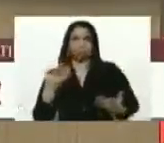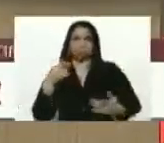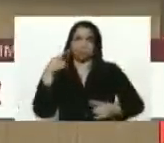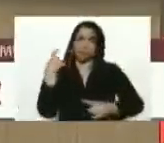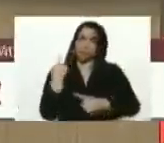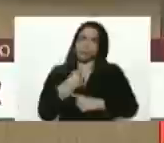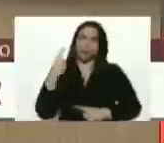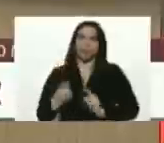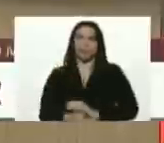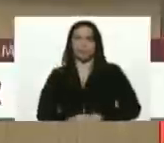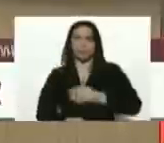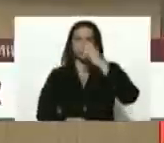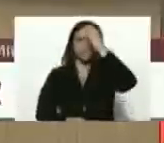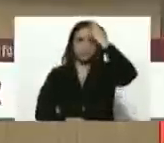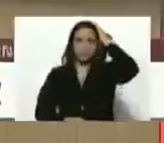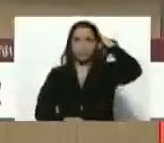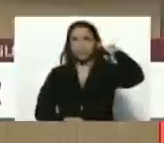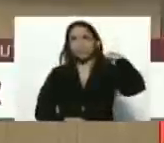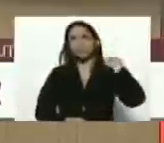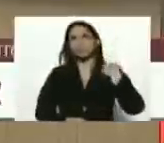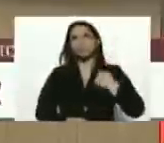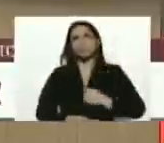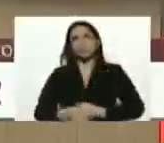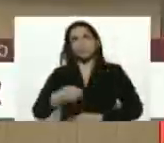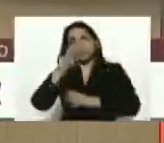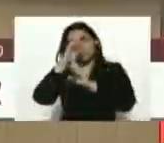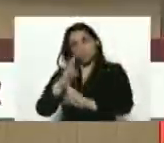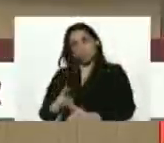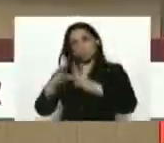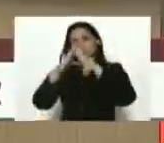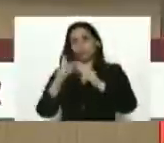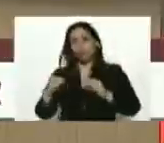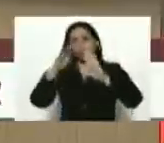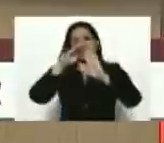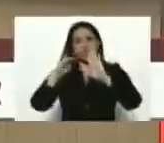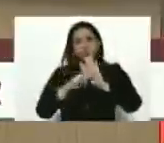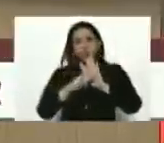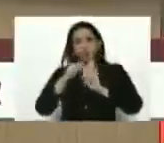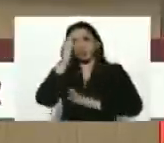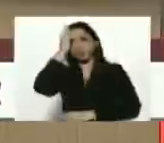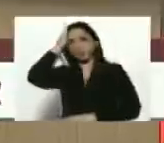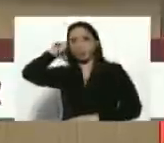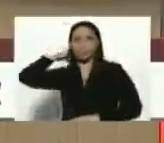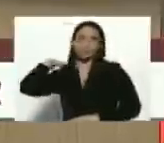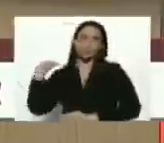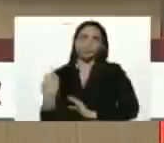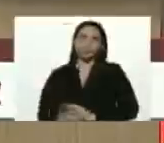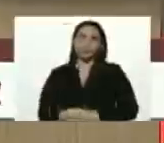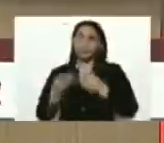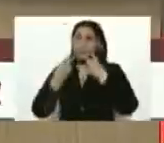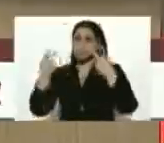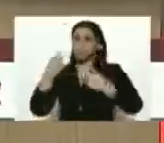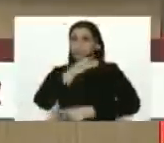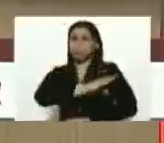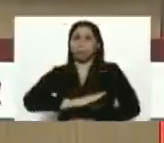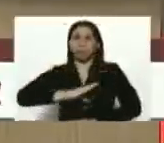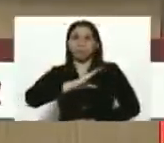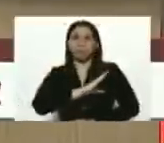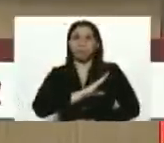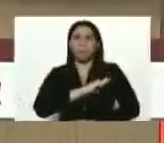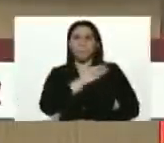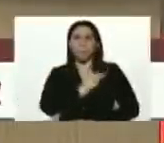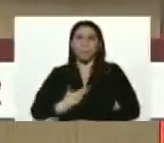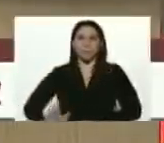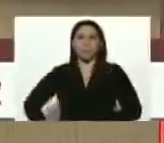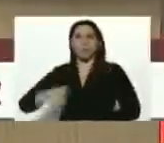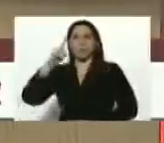debemos respetar y acatar todos los lineamientos que se han emitido desde la Comisión Presidencial,